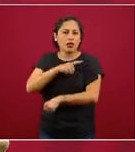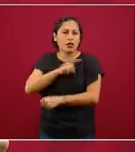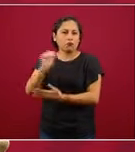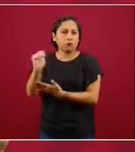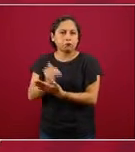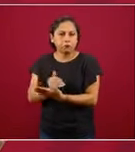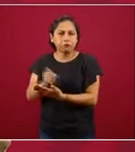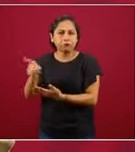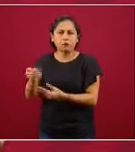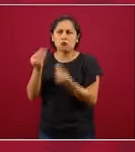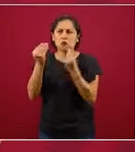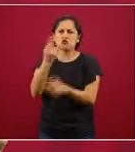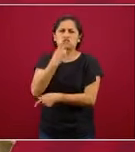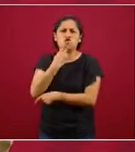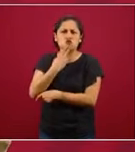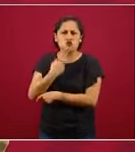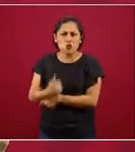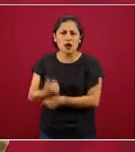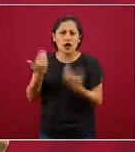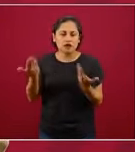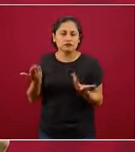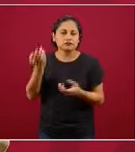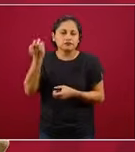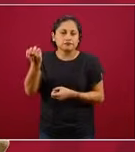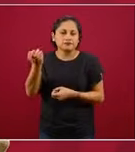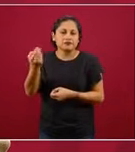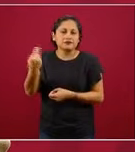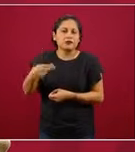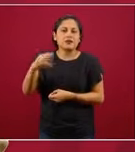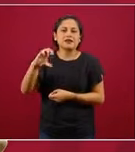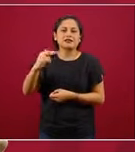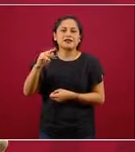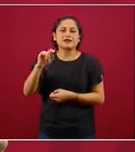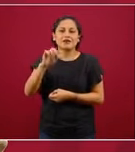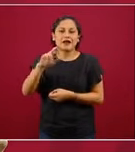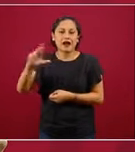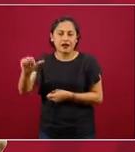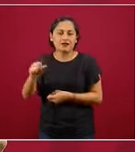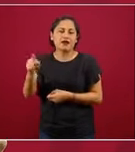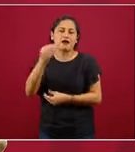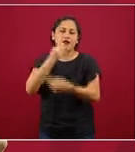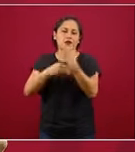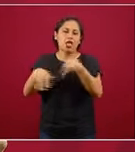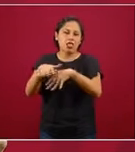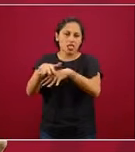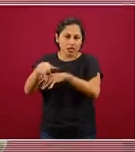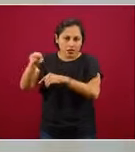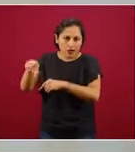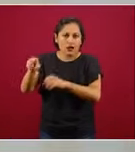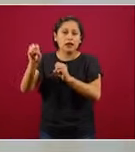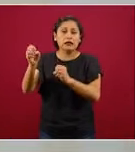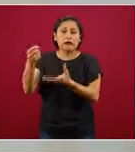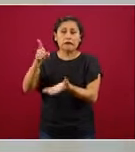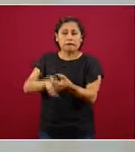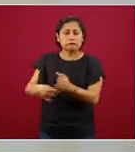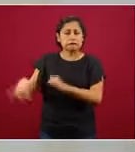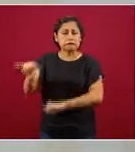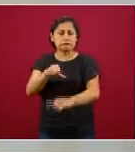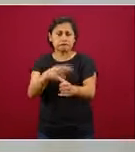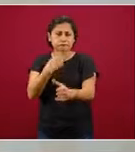poder calórico. Para pronta referencia, lo que se le llama la comida chatarra, incluidas las bebidas azucaradas, que son verdaderamente